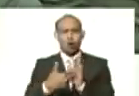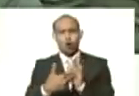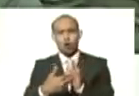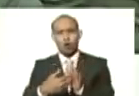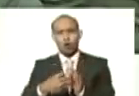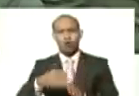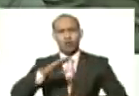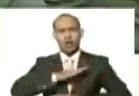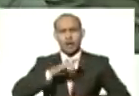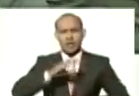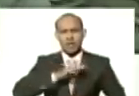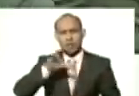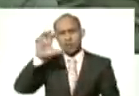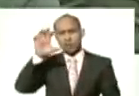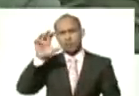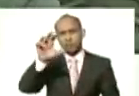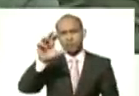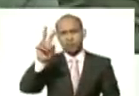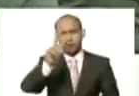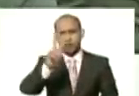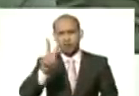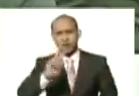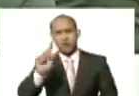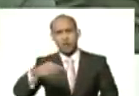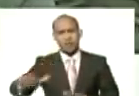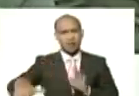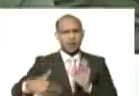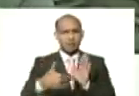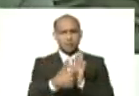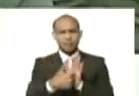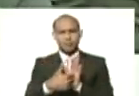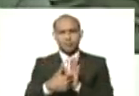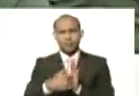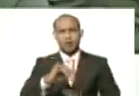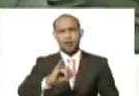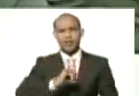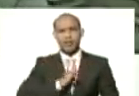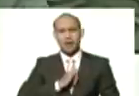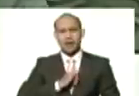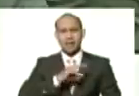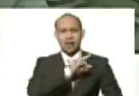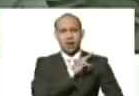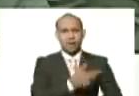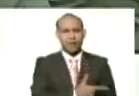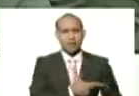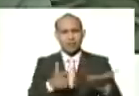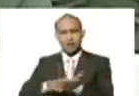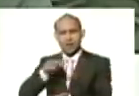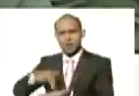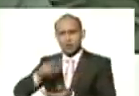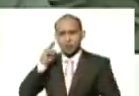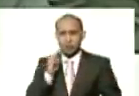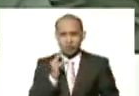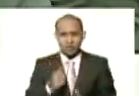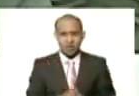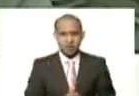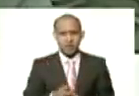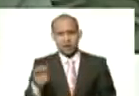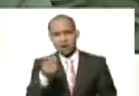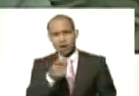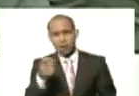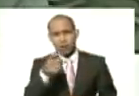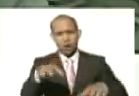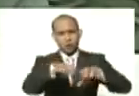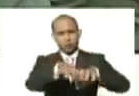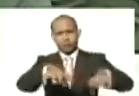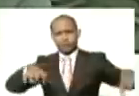la estabilidad de Venezuela y además contra la integridad de la Fuerza Armada Nacional Bolivariana, bueno, buscando